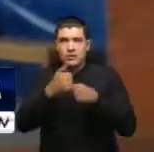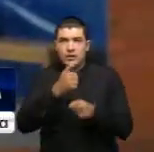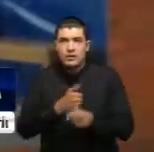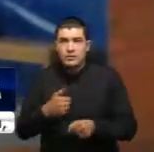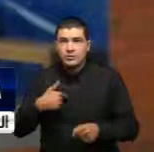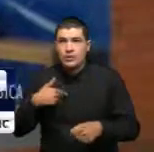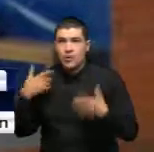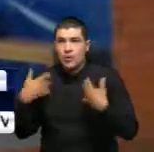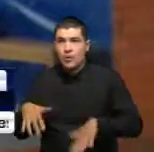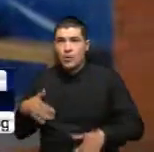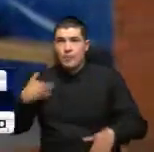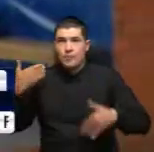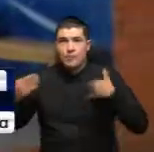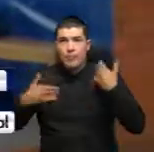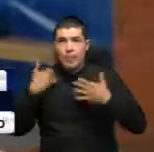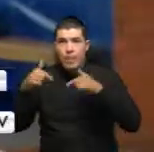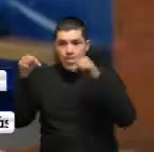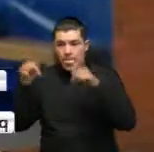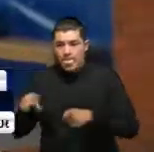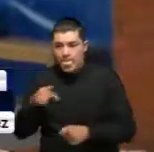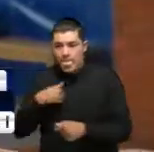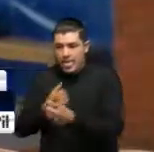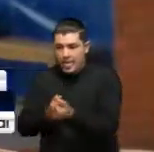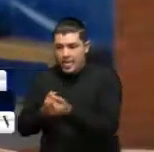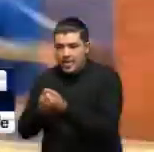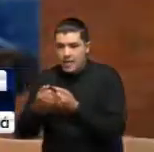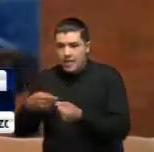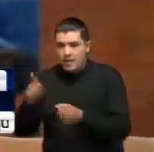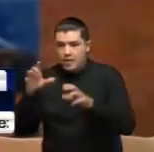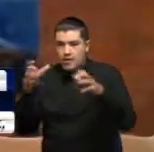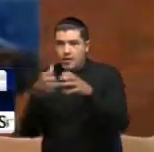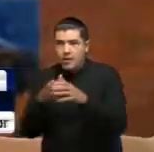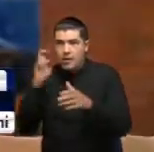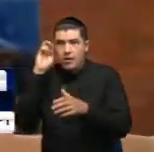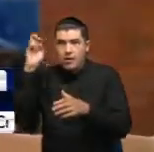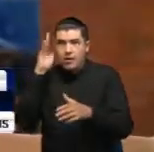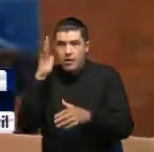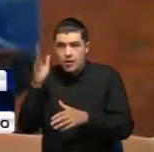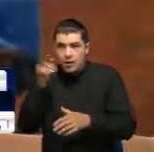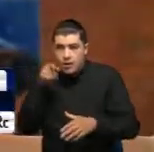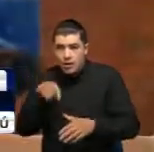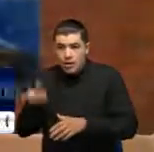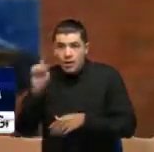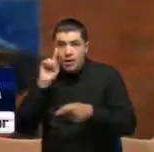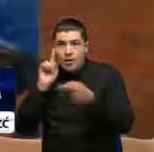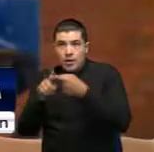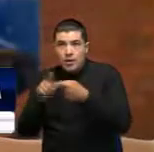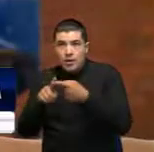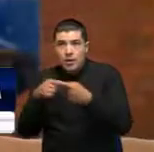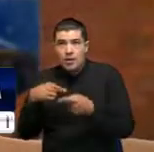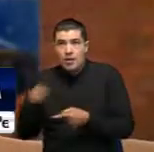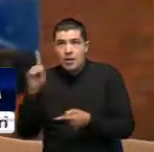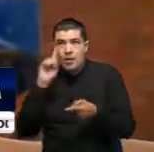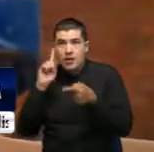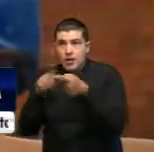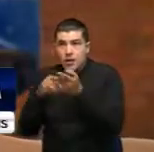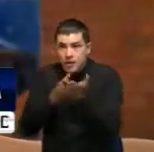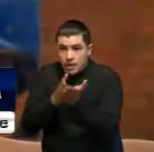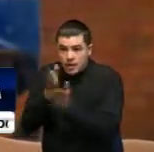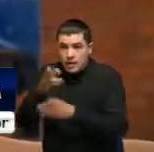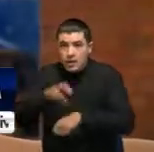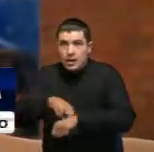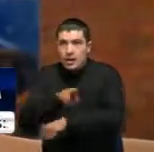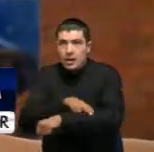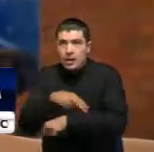entusiasmado de estar apoyando a la selección de santander bueno el objetivo es en la medida de lo posible seguir con el legado de la